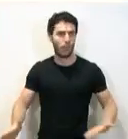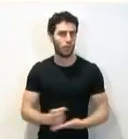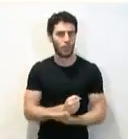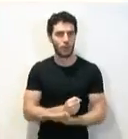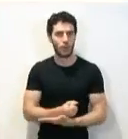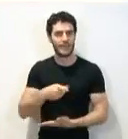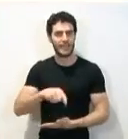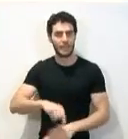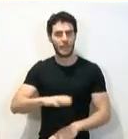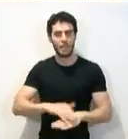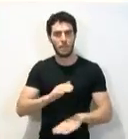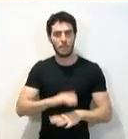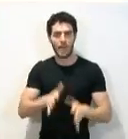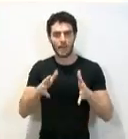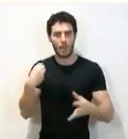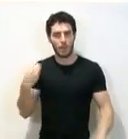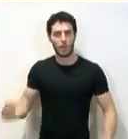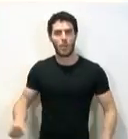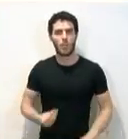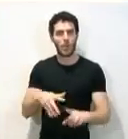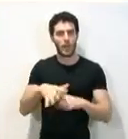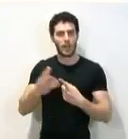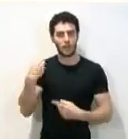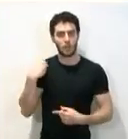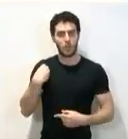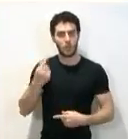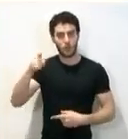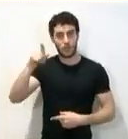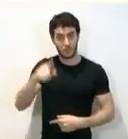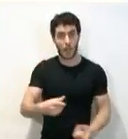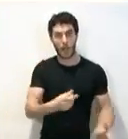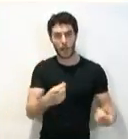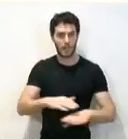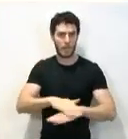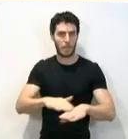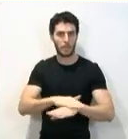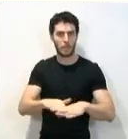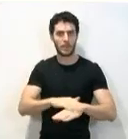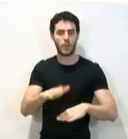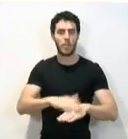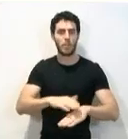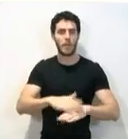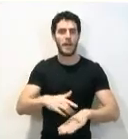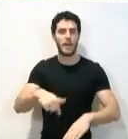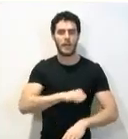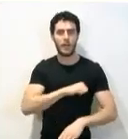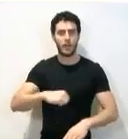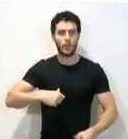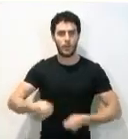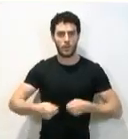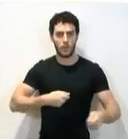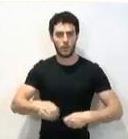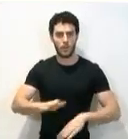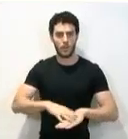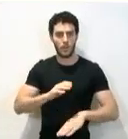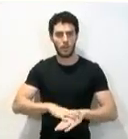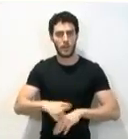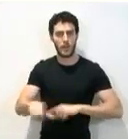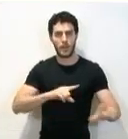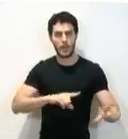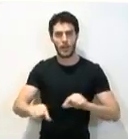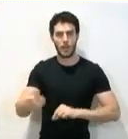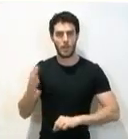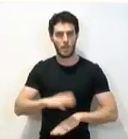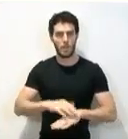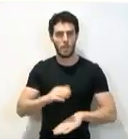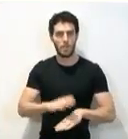mejorar esa atención. Y en este caso también es fundamental que para este autocontrol, para esta elección, para este poner